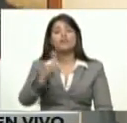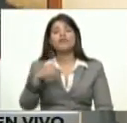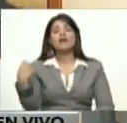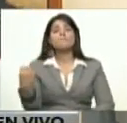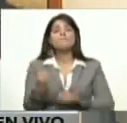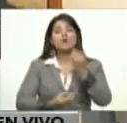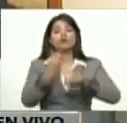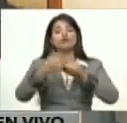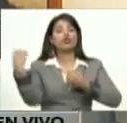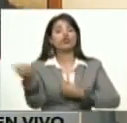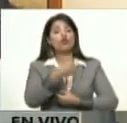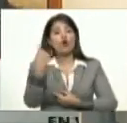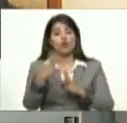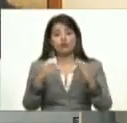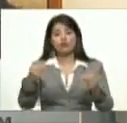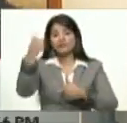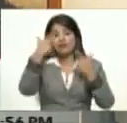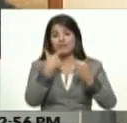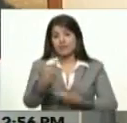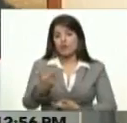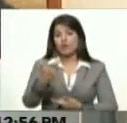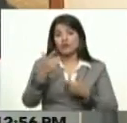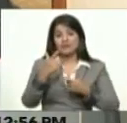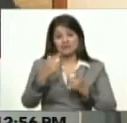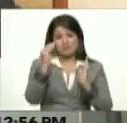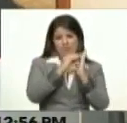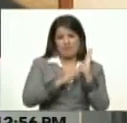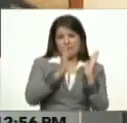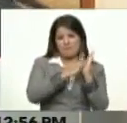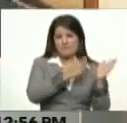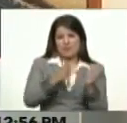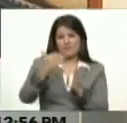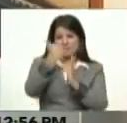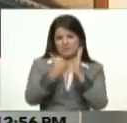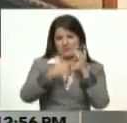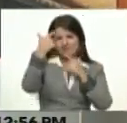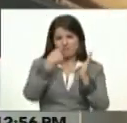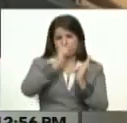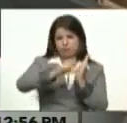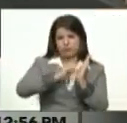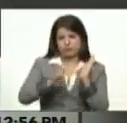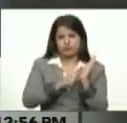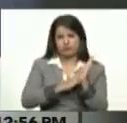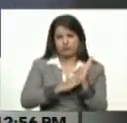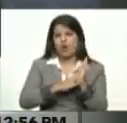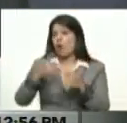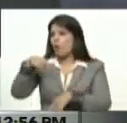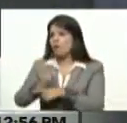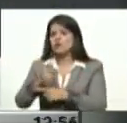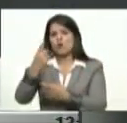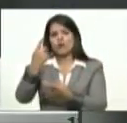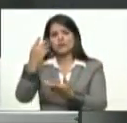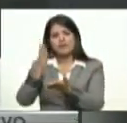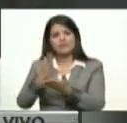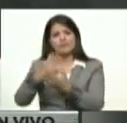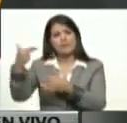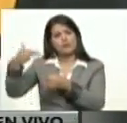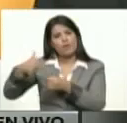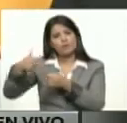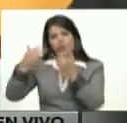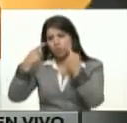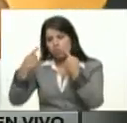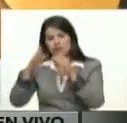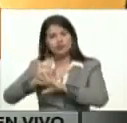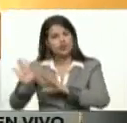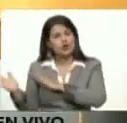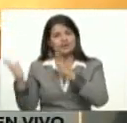planteó el comandante Chávez aquí en el Plan de la Patria, y olvidar el capitalismo rentista petrolero. Y por ello,